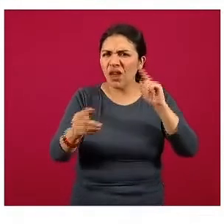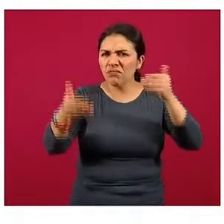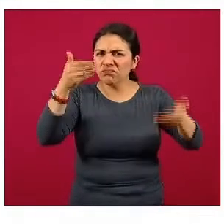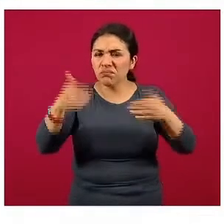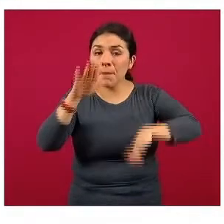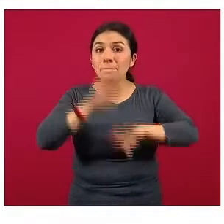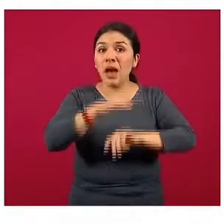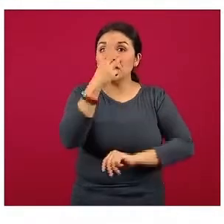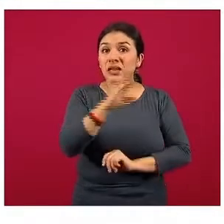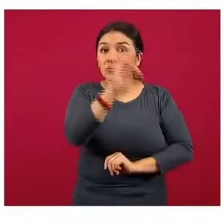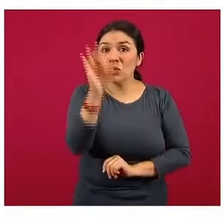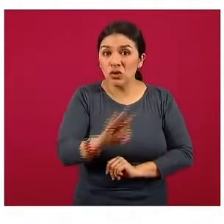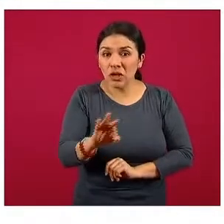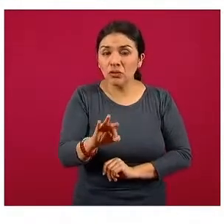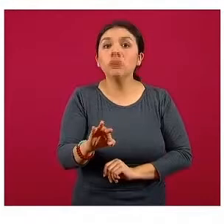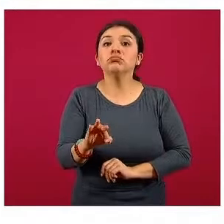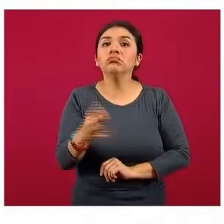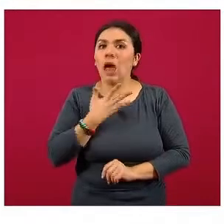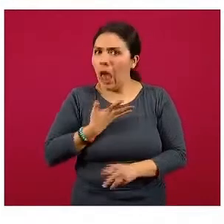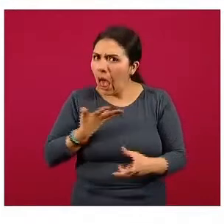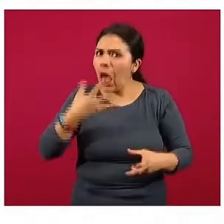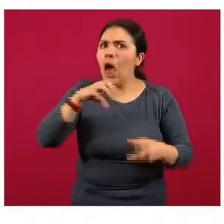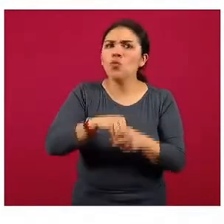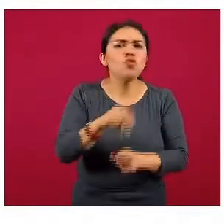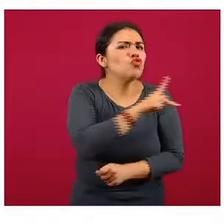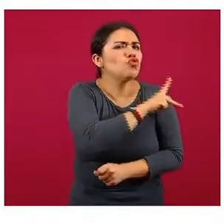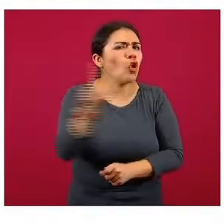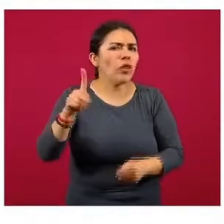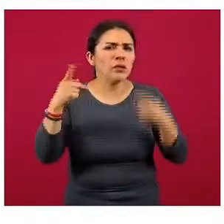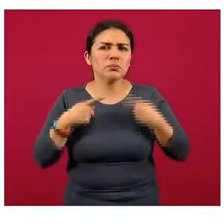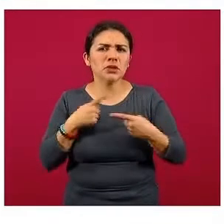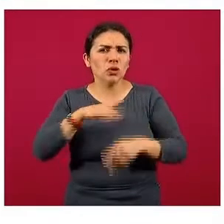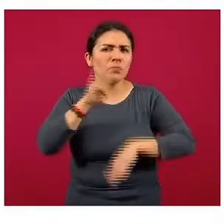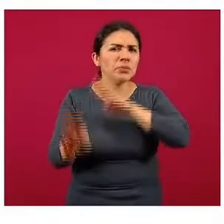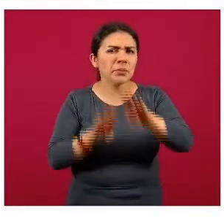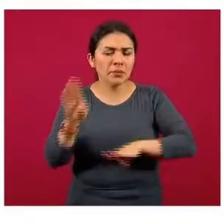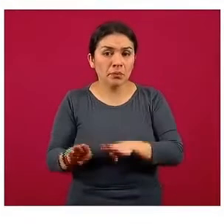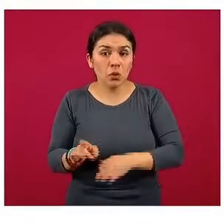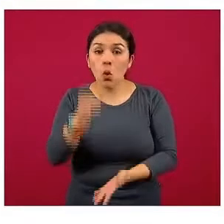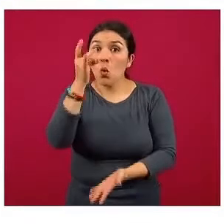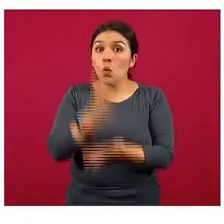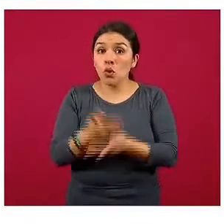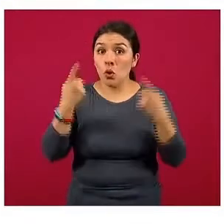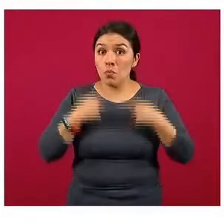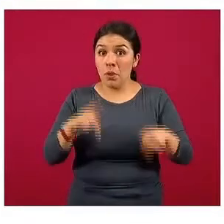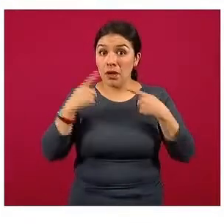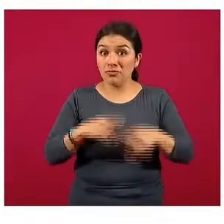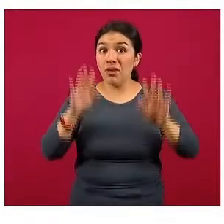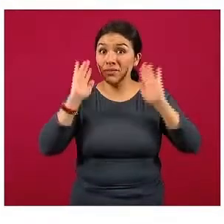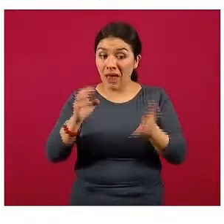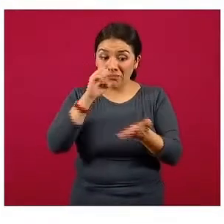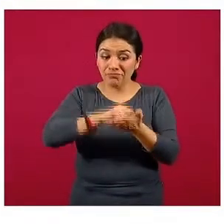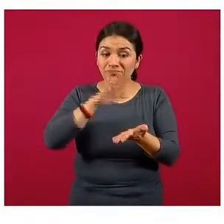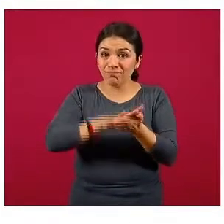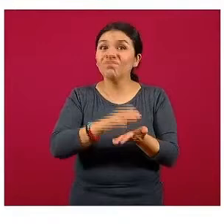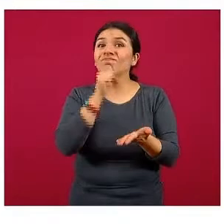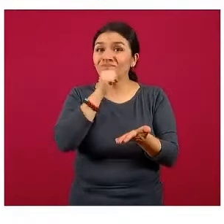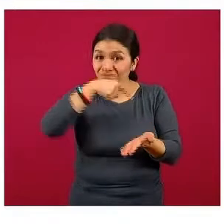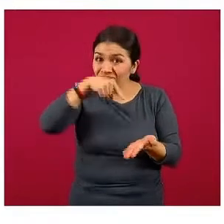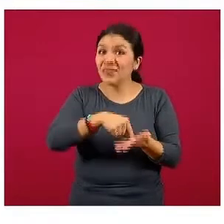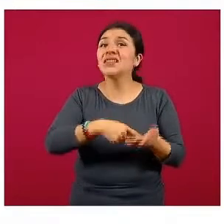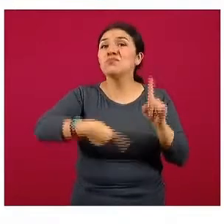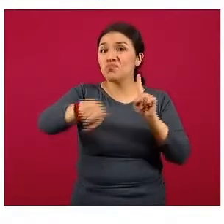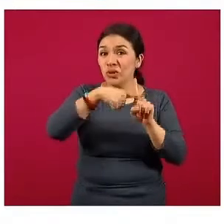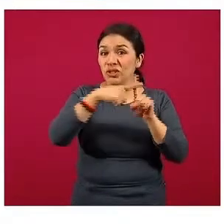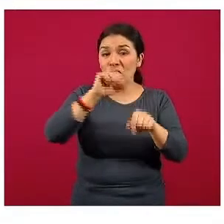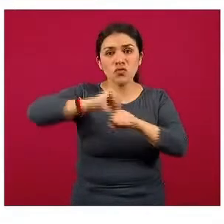más 3%, estamos incluyendo todas las defunciones, no solamente las defunciones que ya han sido confirmadas a